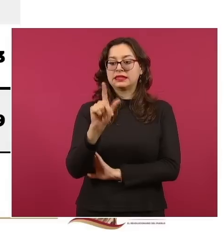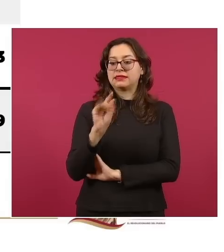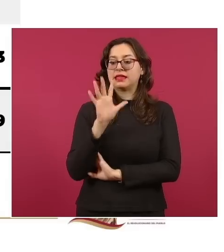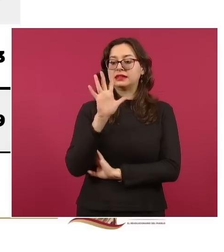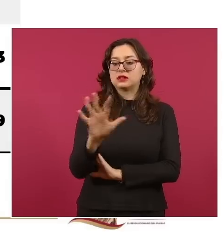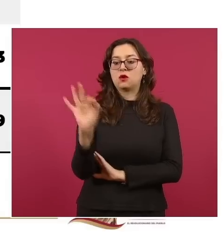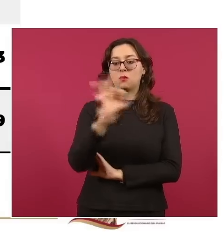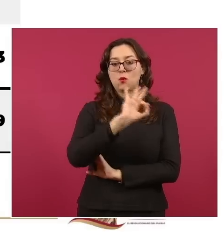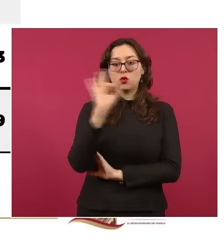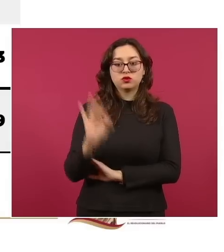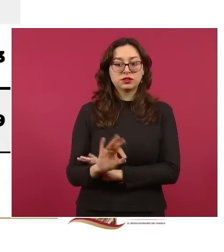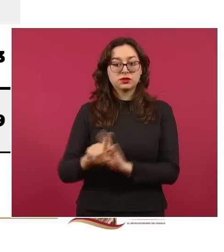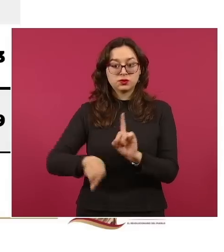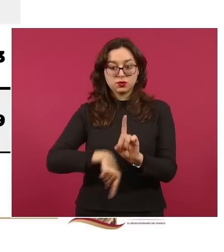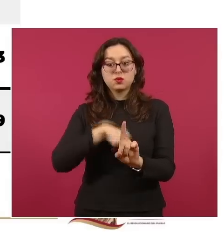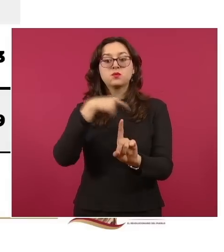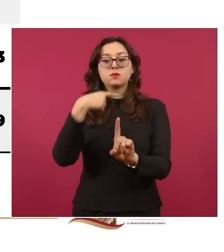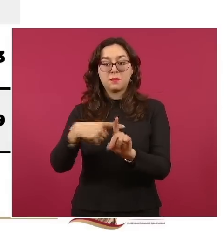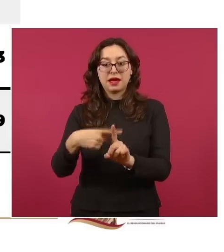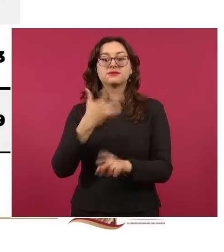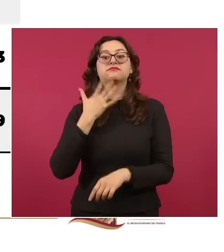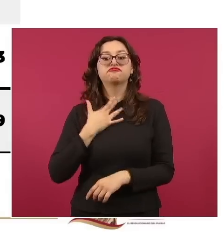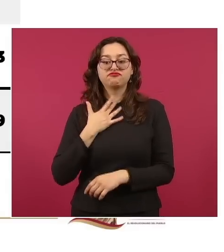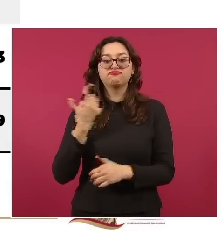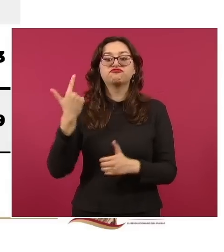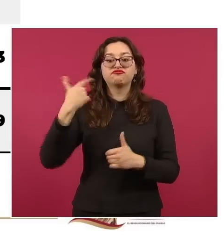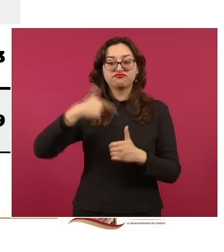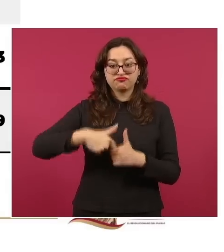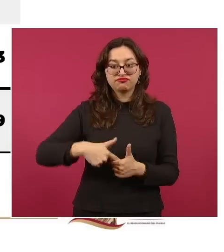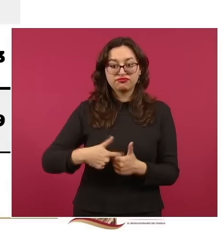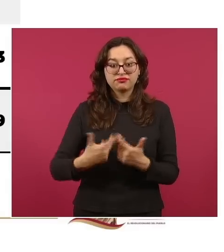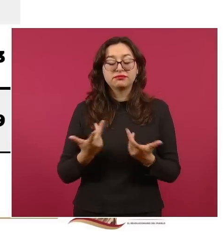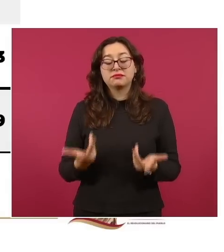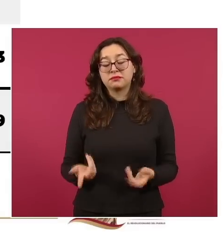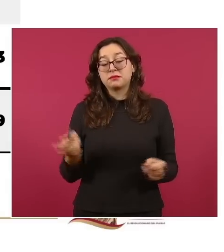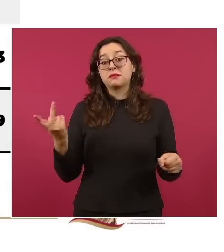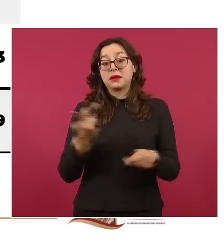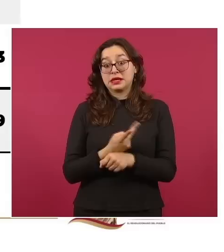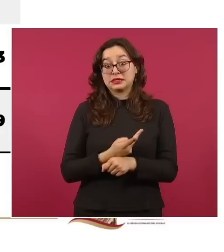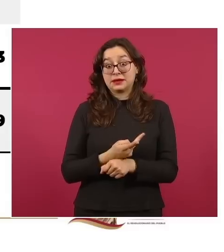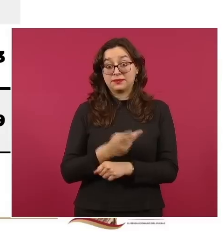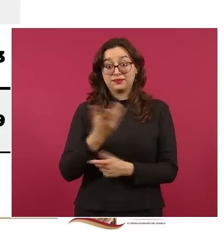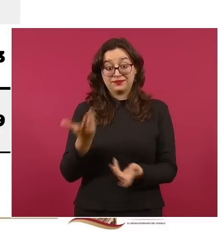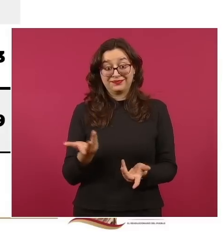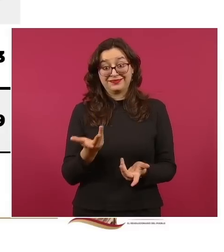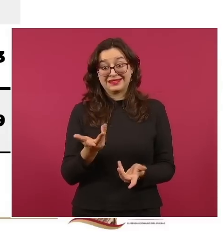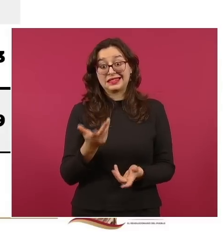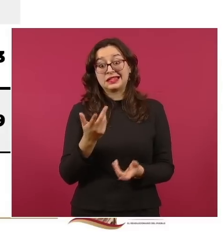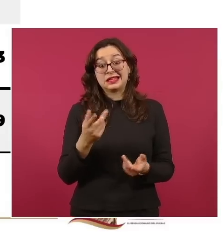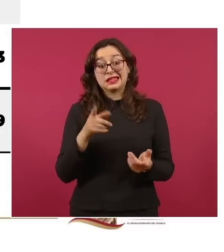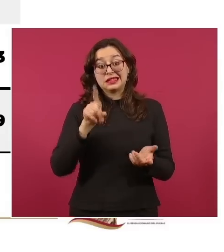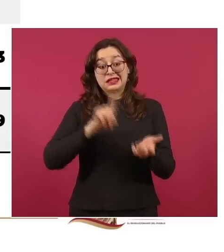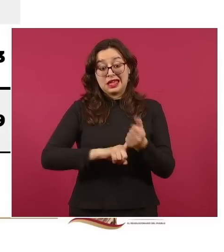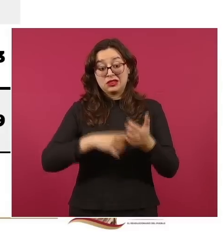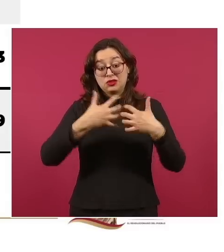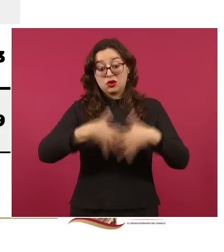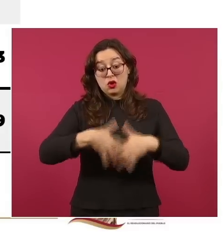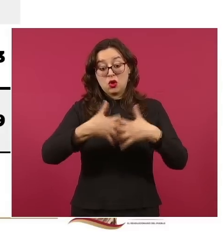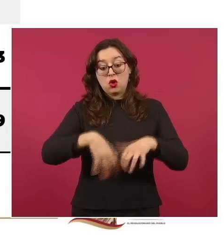75% de obtención porque se elimina el combustóleo, que es la materia pesada de la refinería,